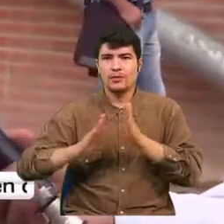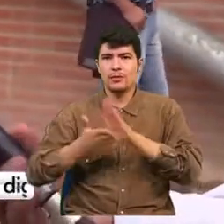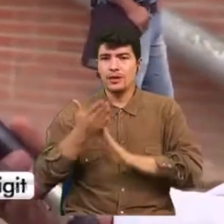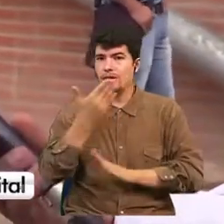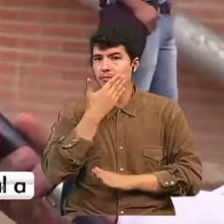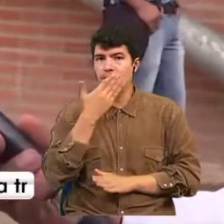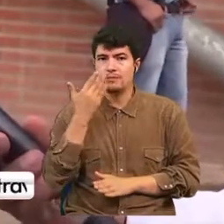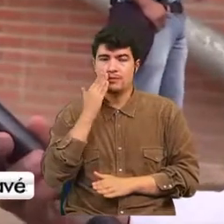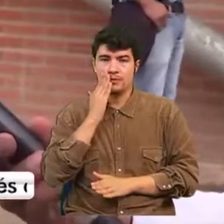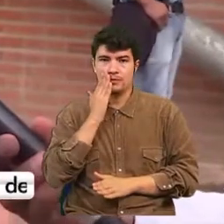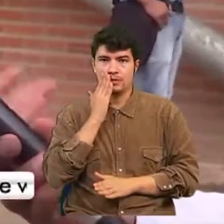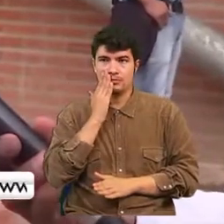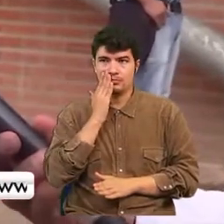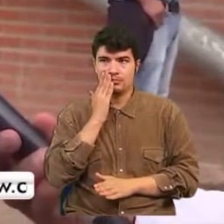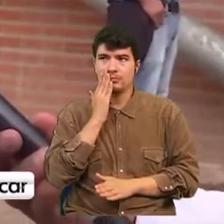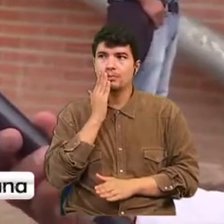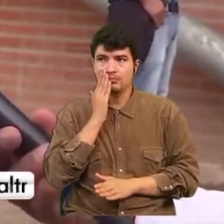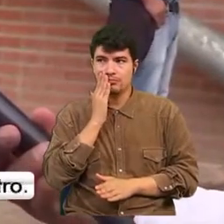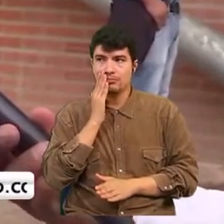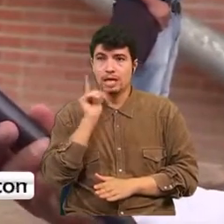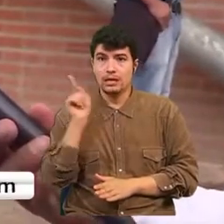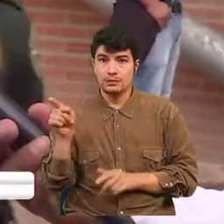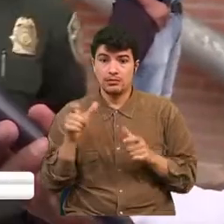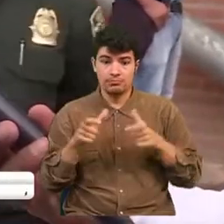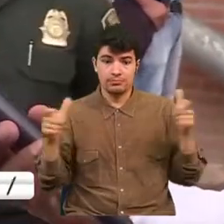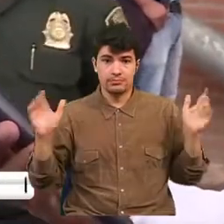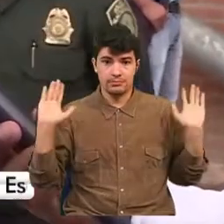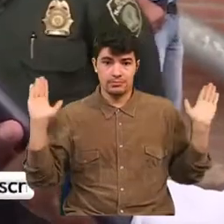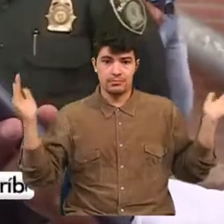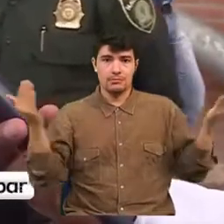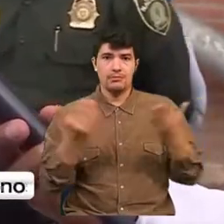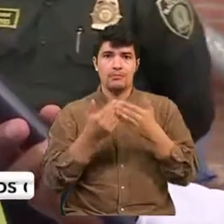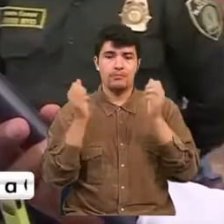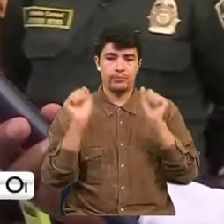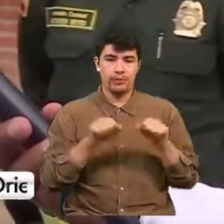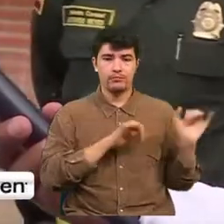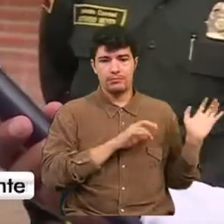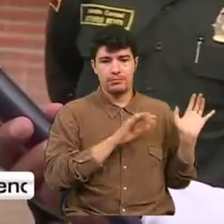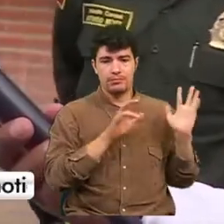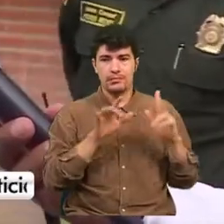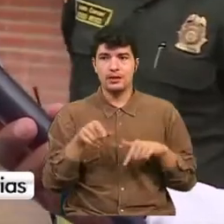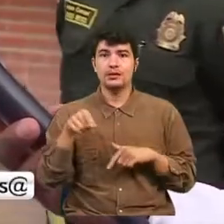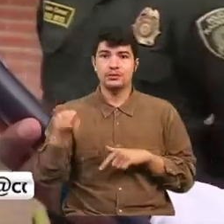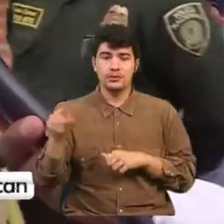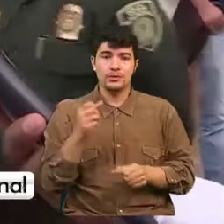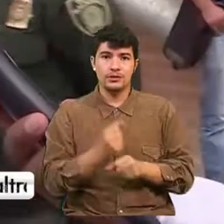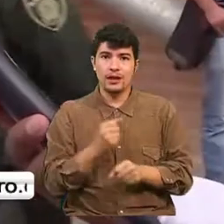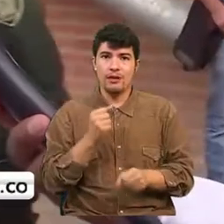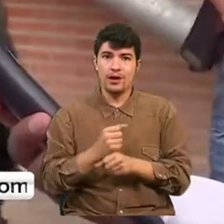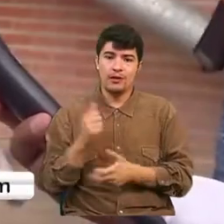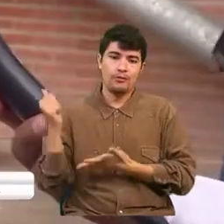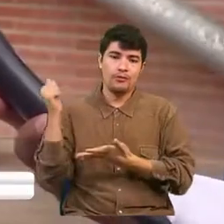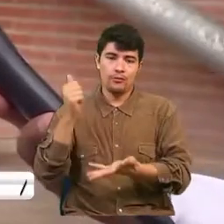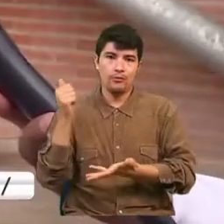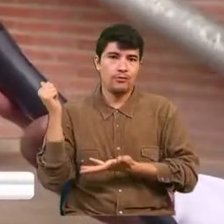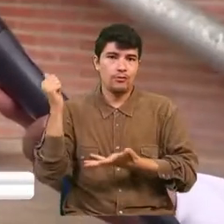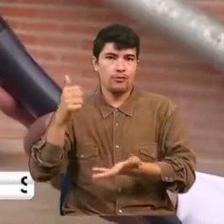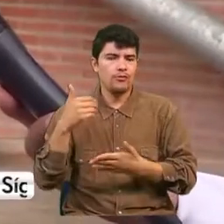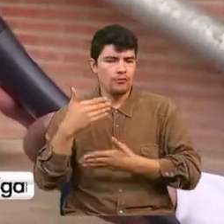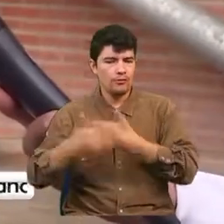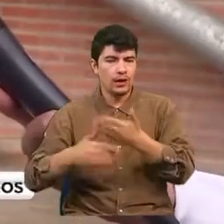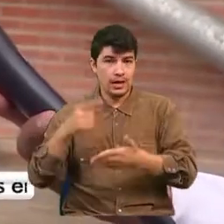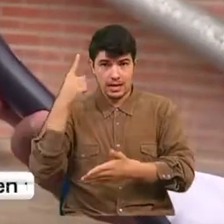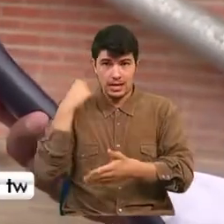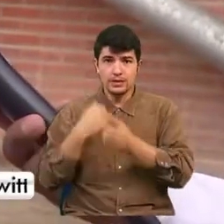de los barboseños, este gran escenario para eventos. Esta es una obra que ha venido teniendo inversiones periodo tras periodo. El